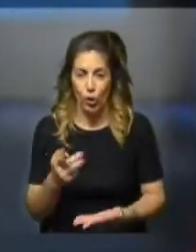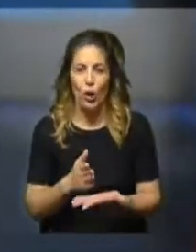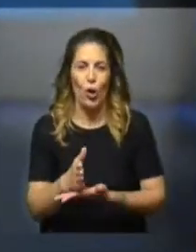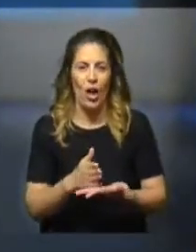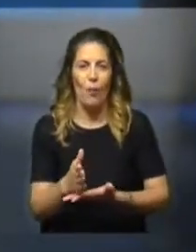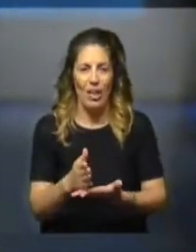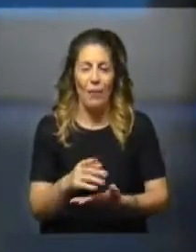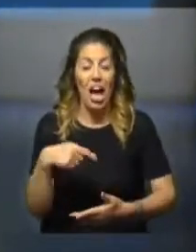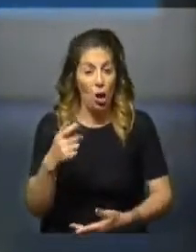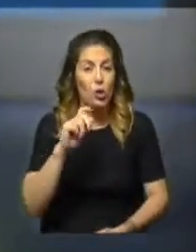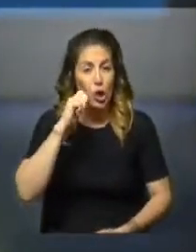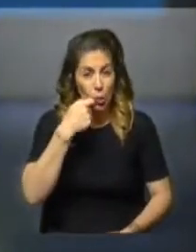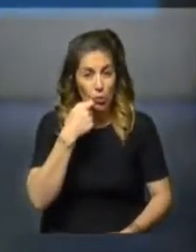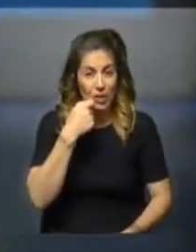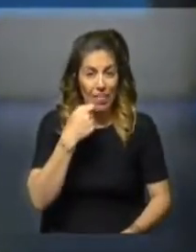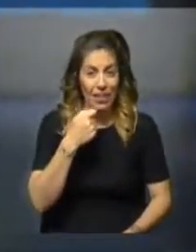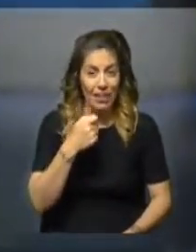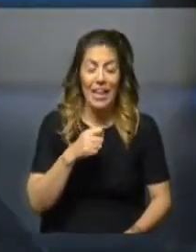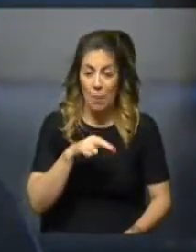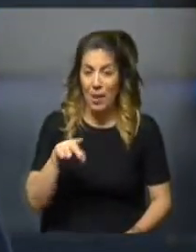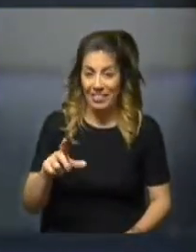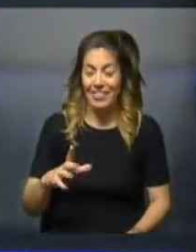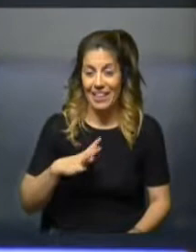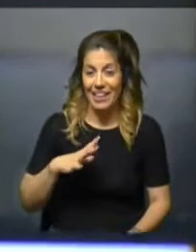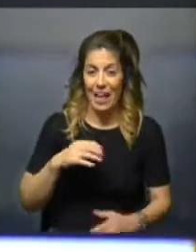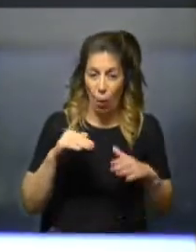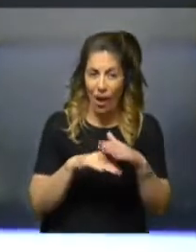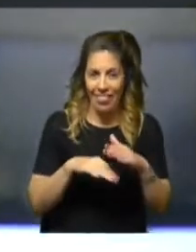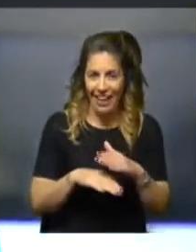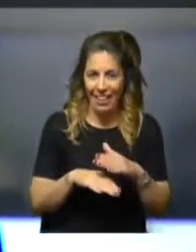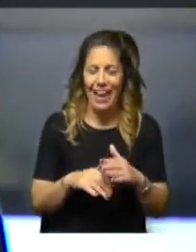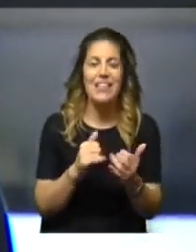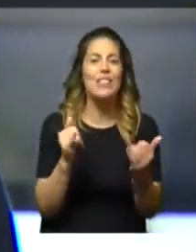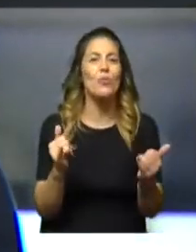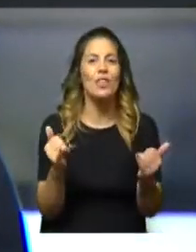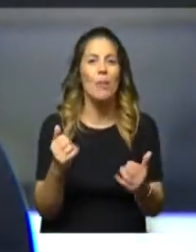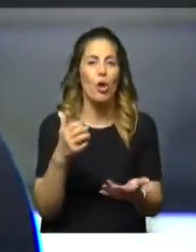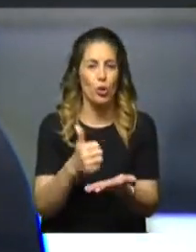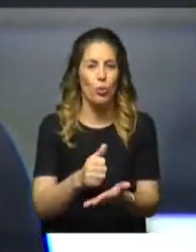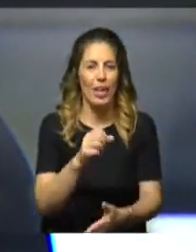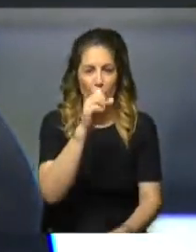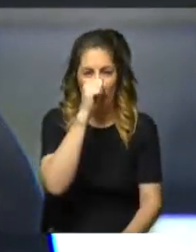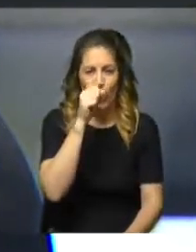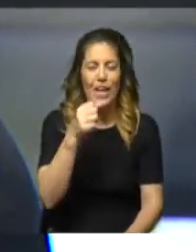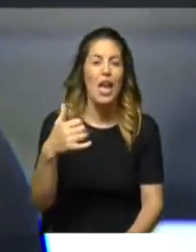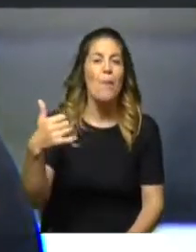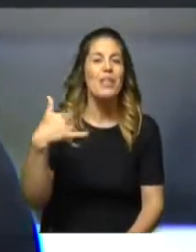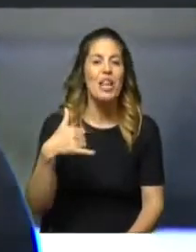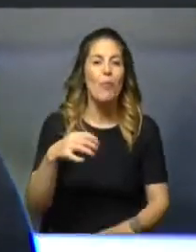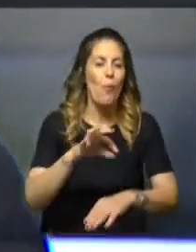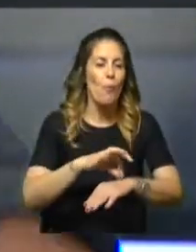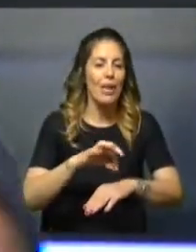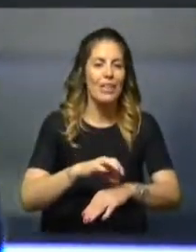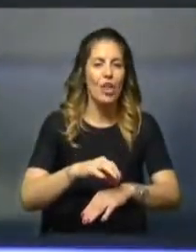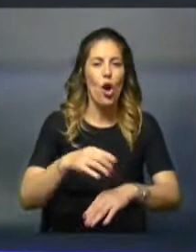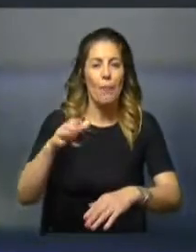y a otros les gustaron Y todavía se mantienen hace hace tiempo estuvo en flores y me llamó un médico y me dijo venir que te